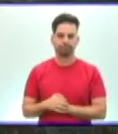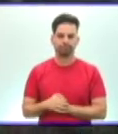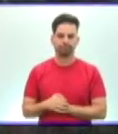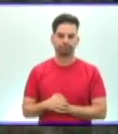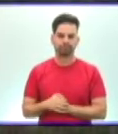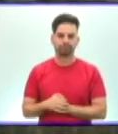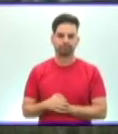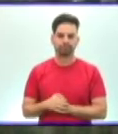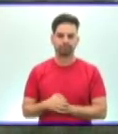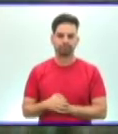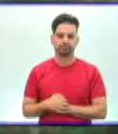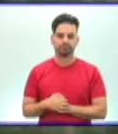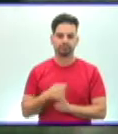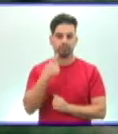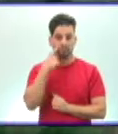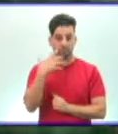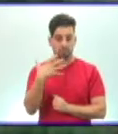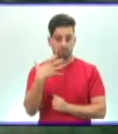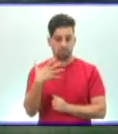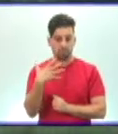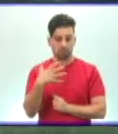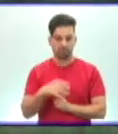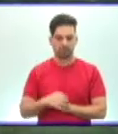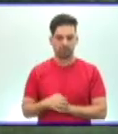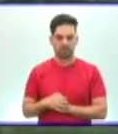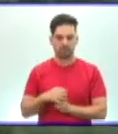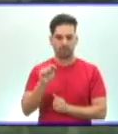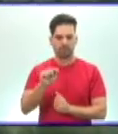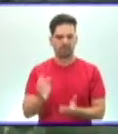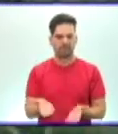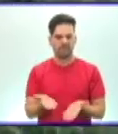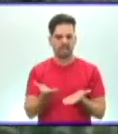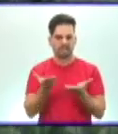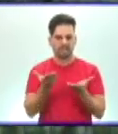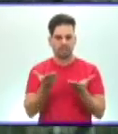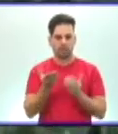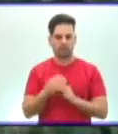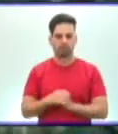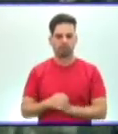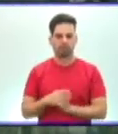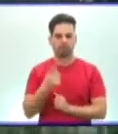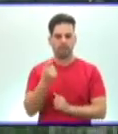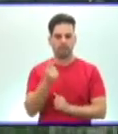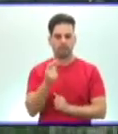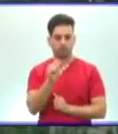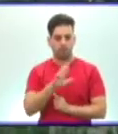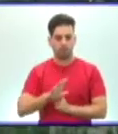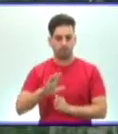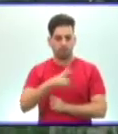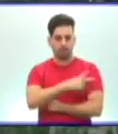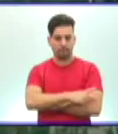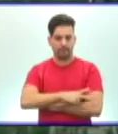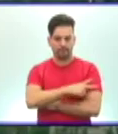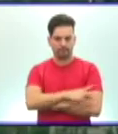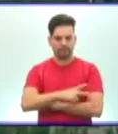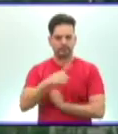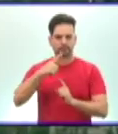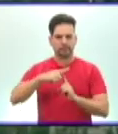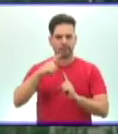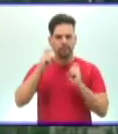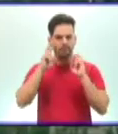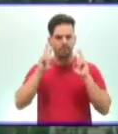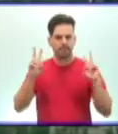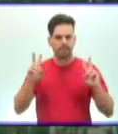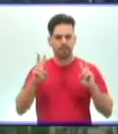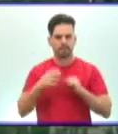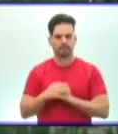Por la importancia estratégica para el desarrollo socioeconómico del país, la Tarea Vida ha incorporado la Zona Especial